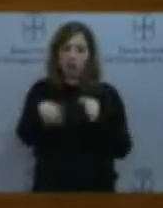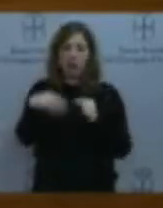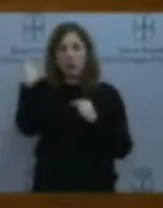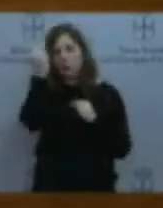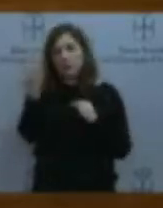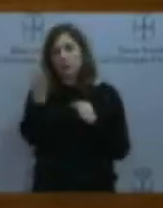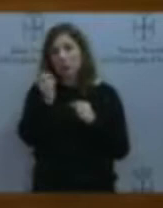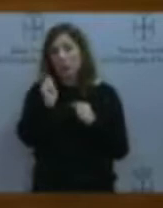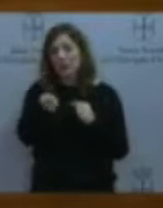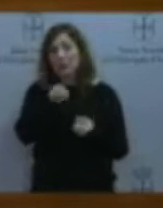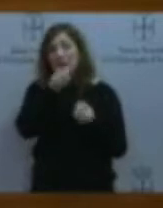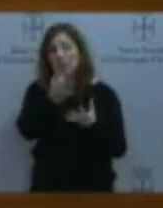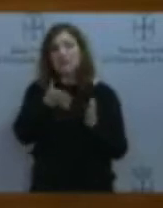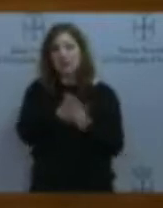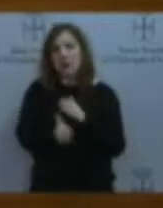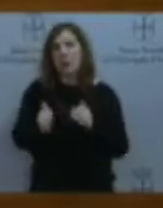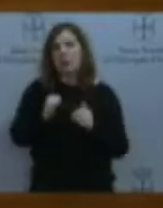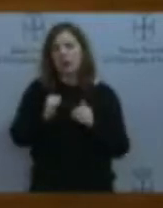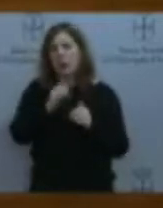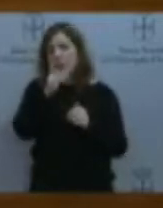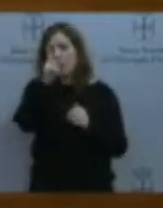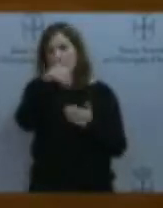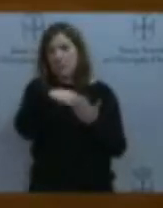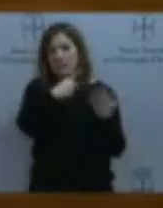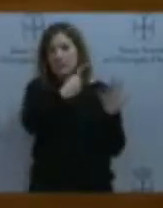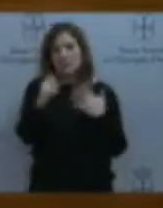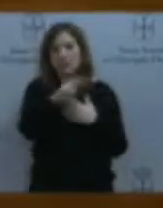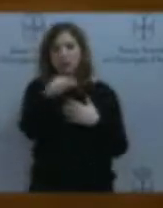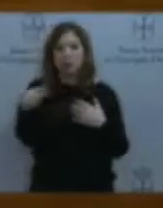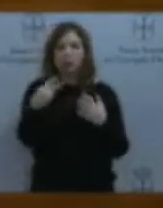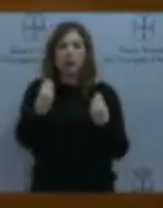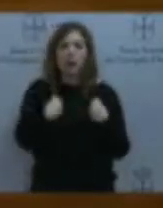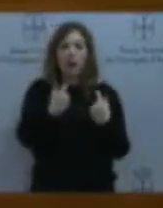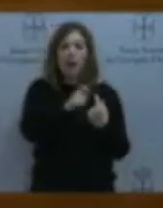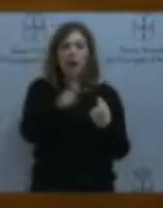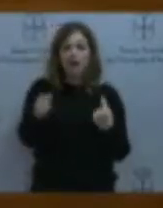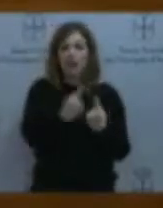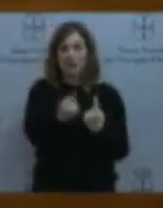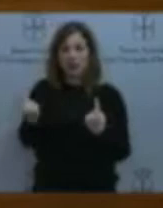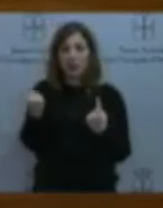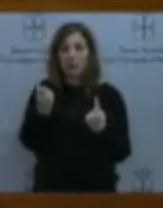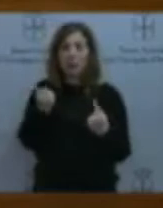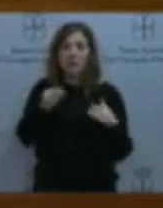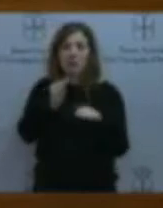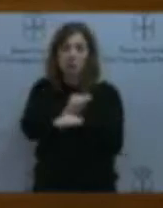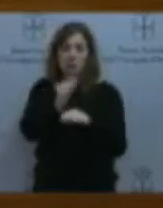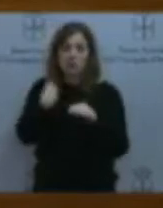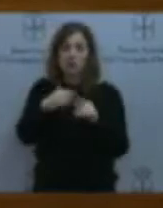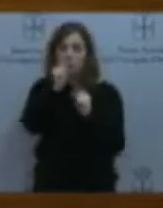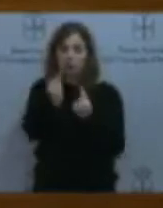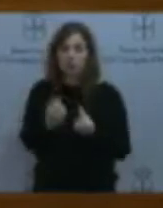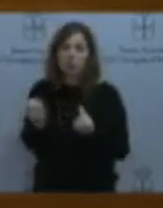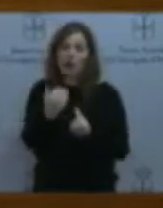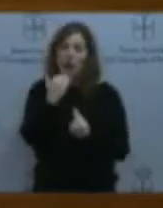ese dictamen es una oportunidad para hacer que esos 1.600 euros por habitante que invertimos desde los presupuestos redunden en algo